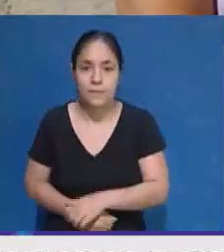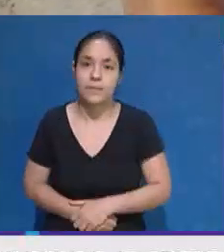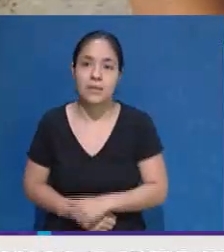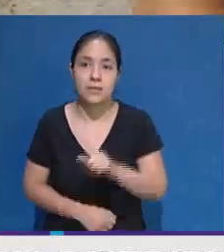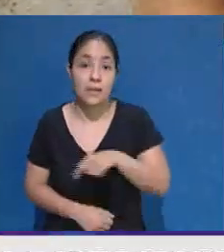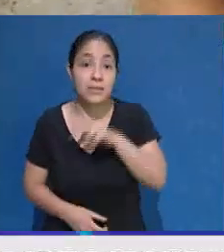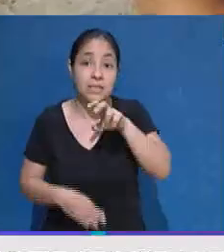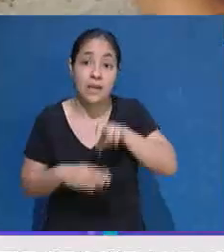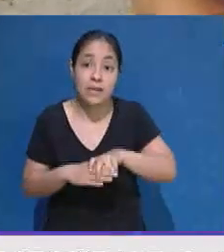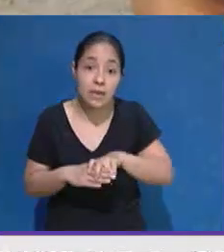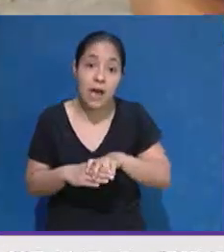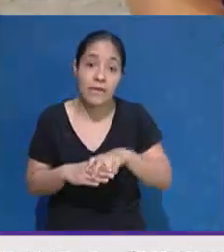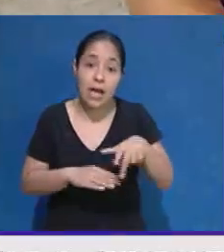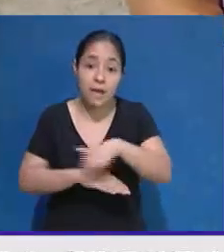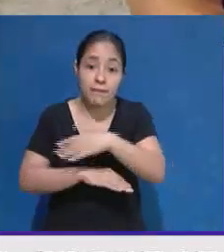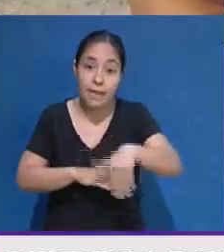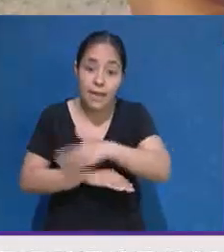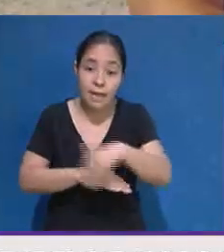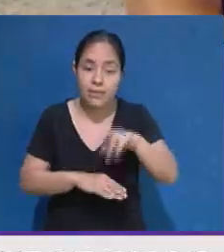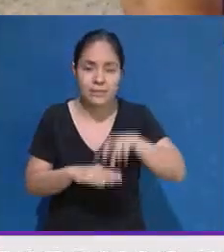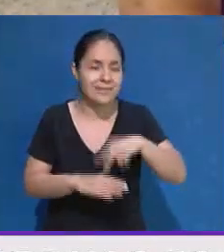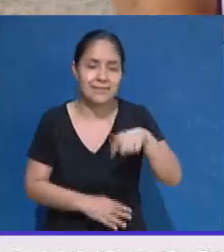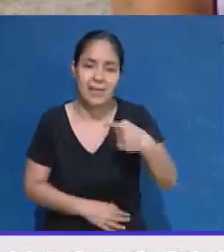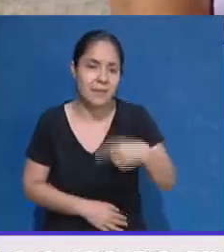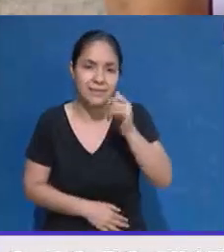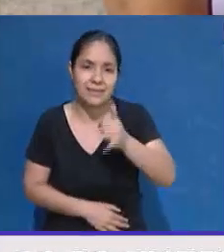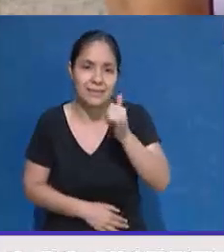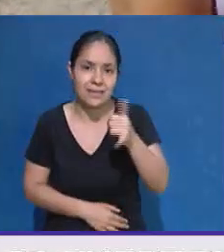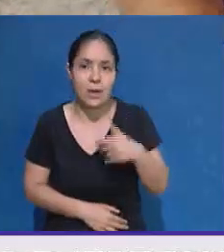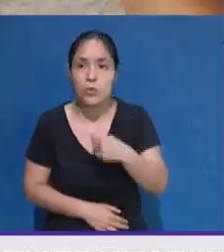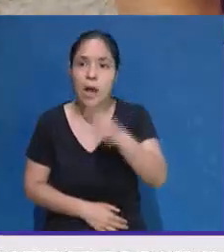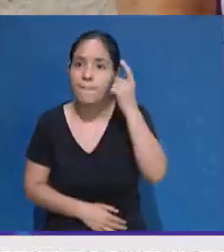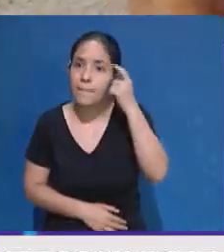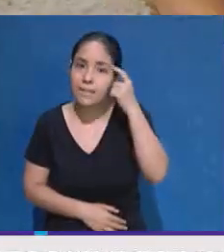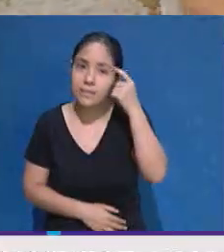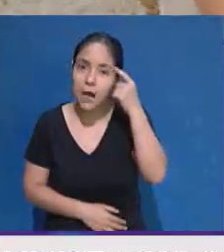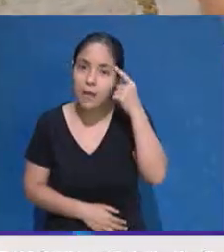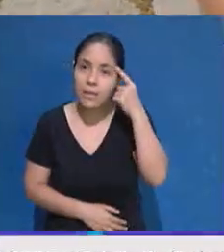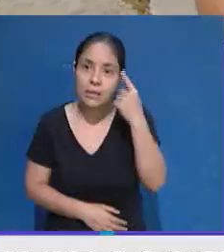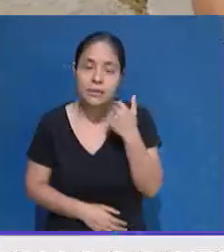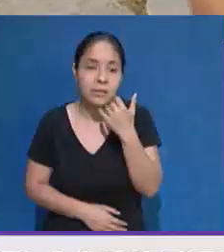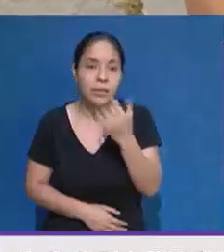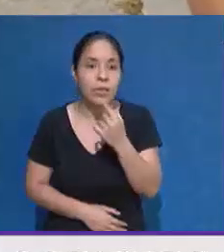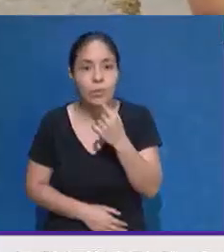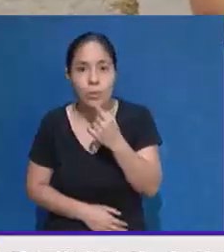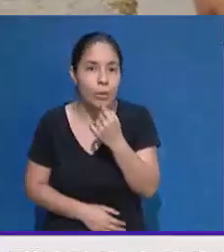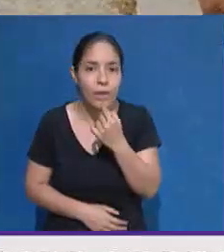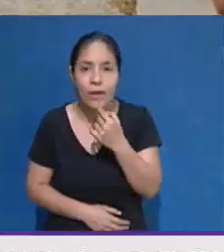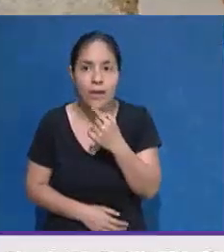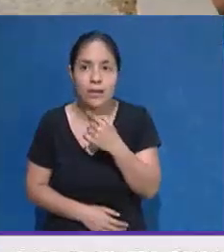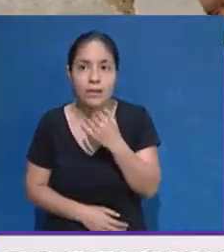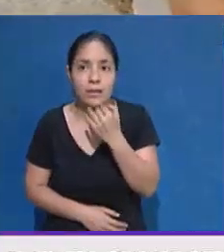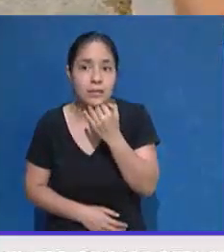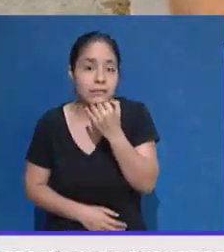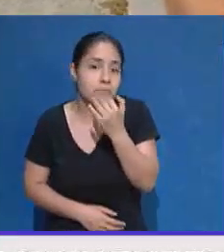la vereda? Sí, sí, sí, siempre, siempre, siempre. Siempre. ¿No sospechó no verlo? Nada, nada, nada de